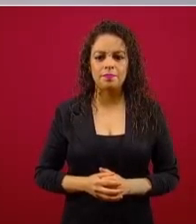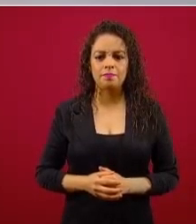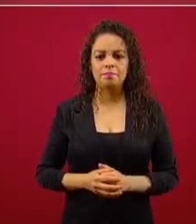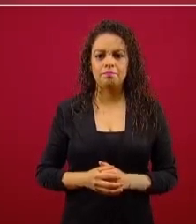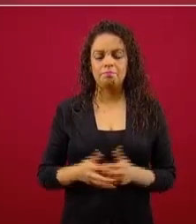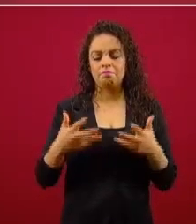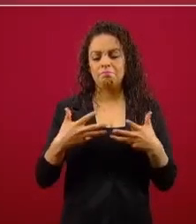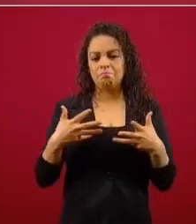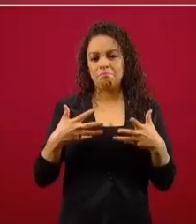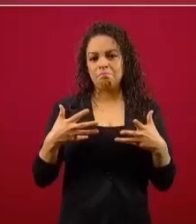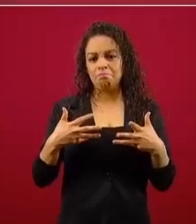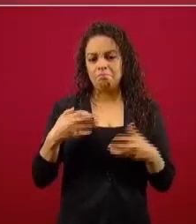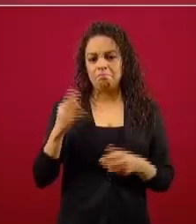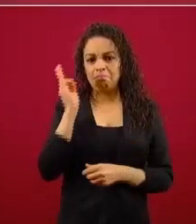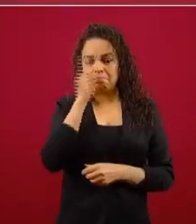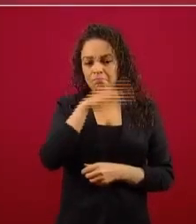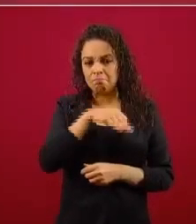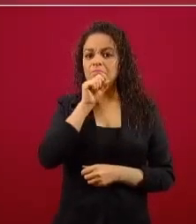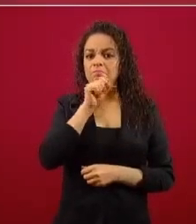documentos apócrifos,